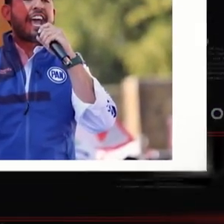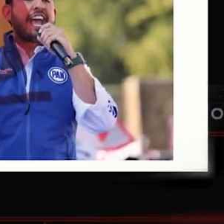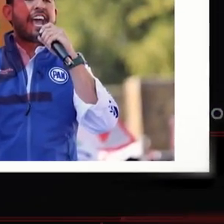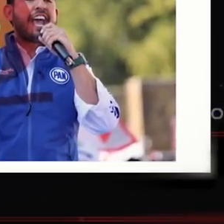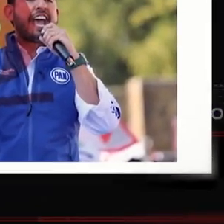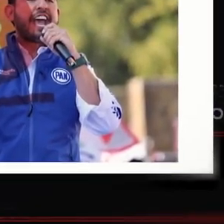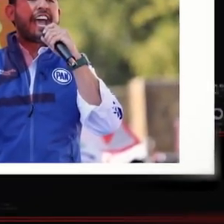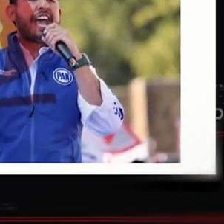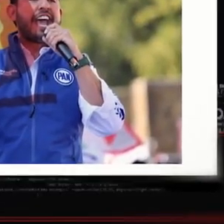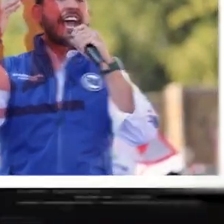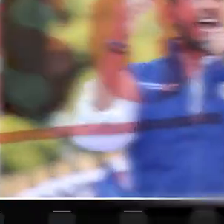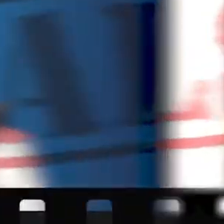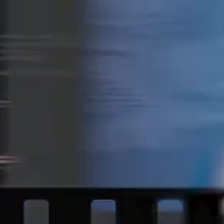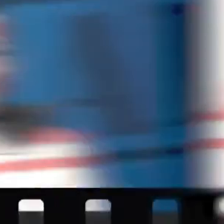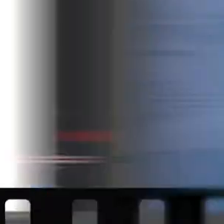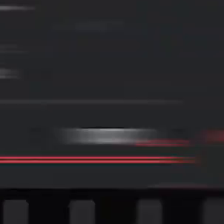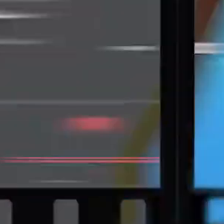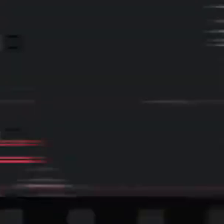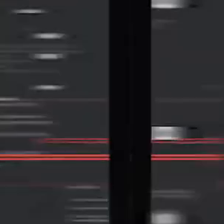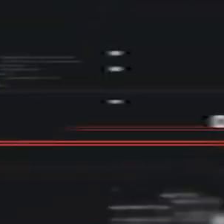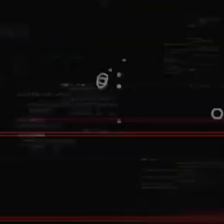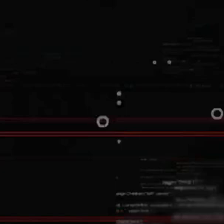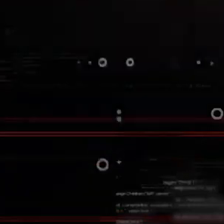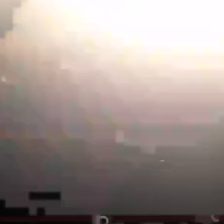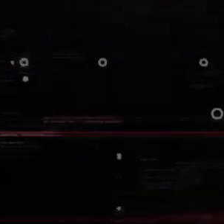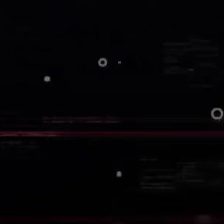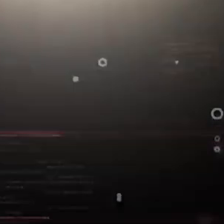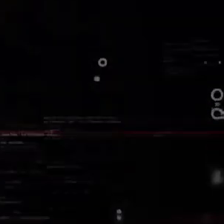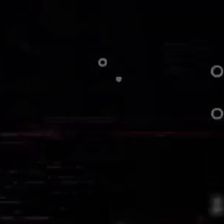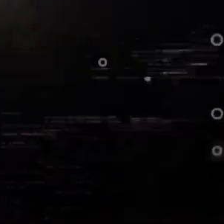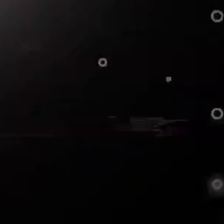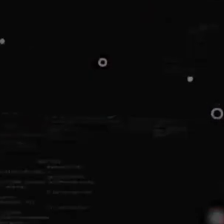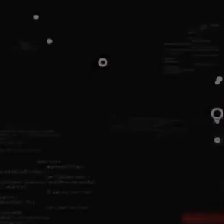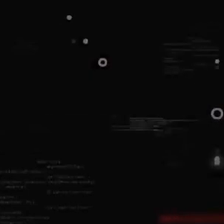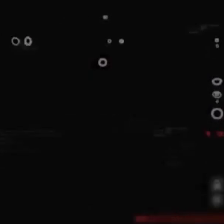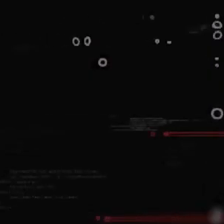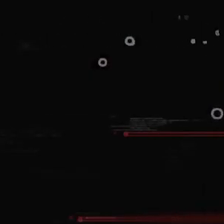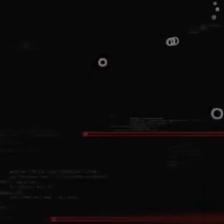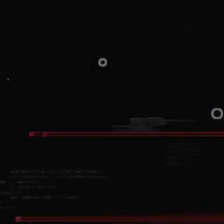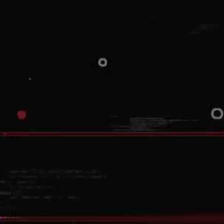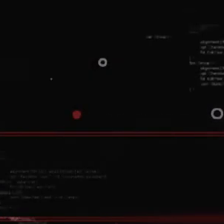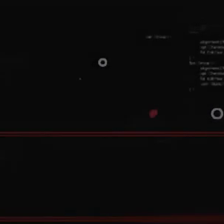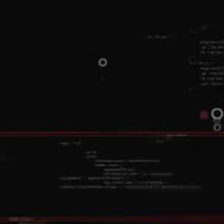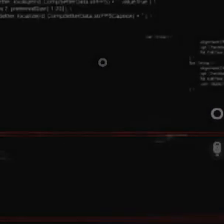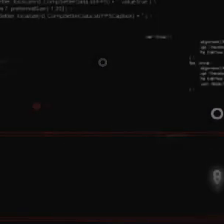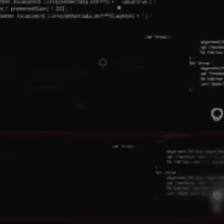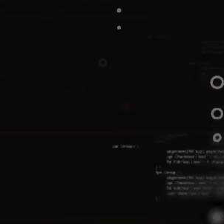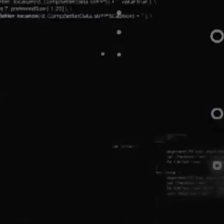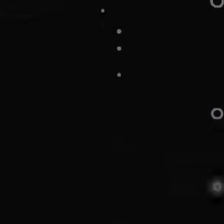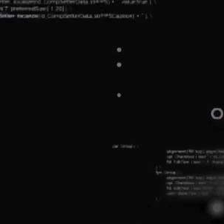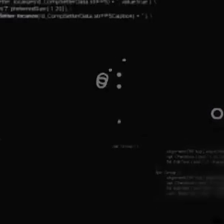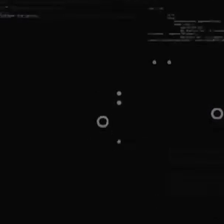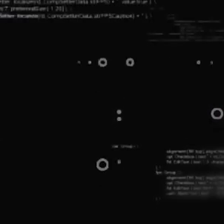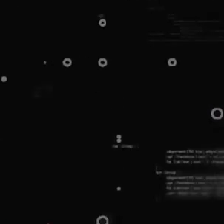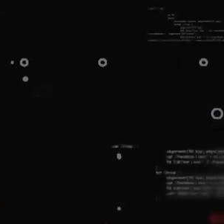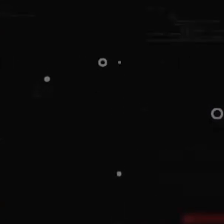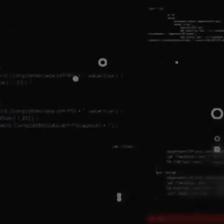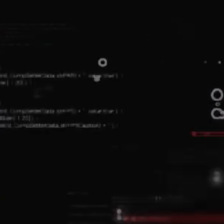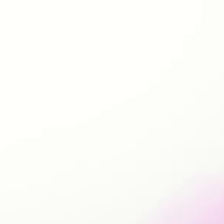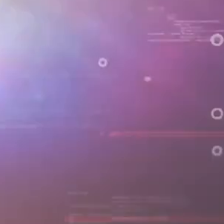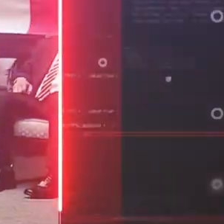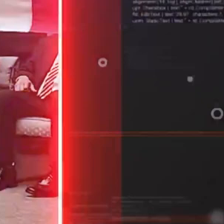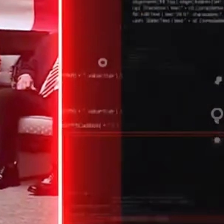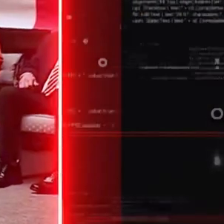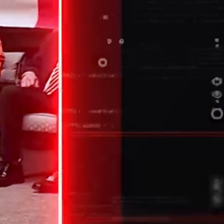ningún delincuente. 2. Falso general del ejército mexicano acusa al presidente López Obrador de tener nexos con el